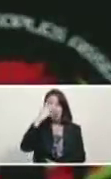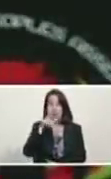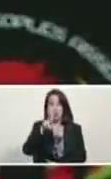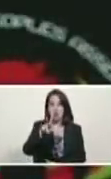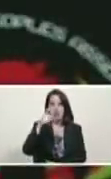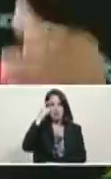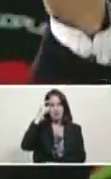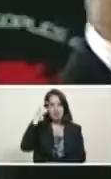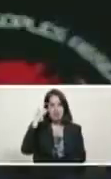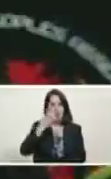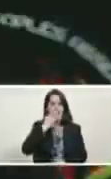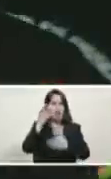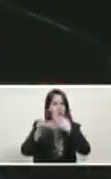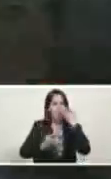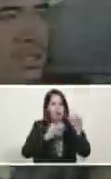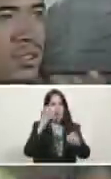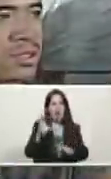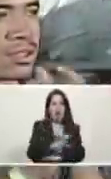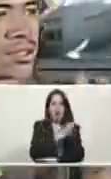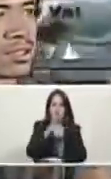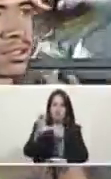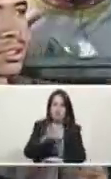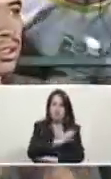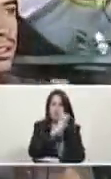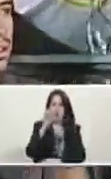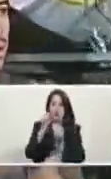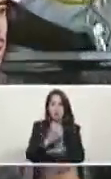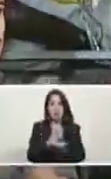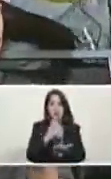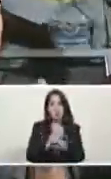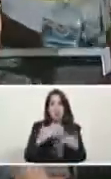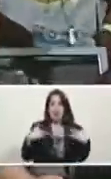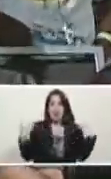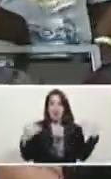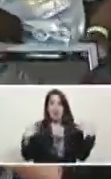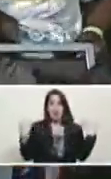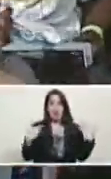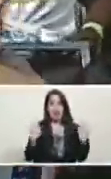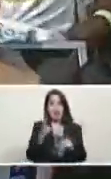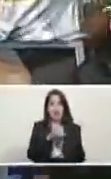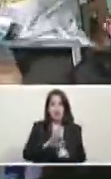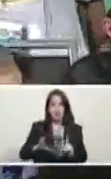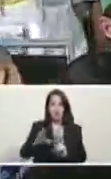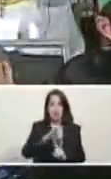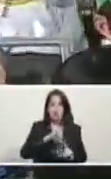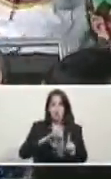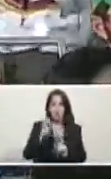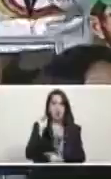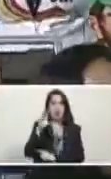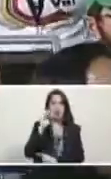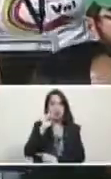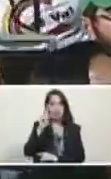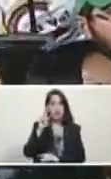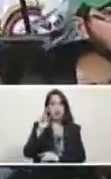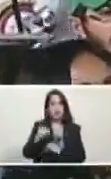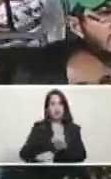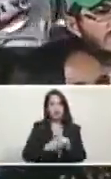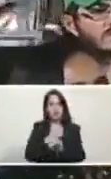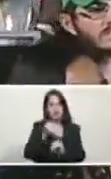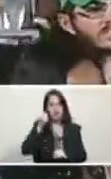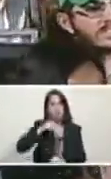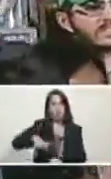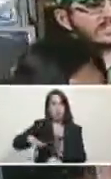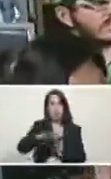consignas trayendo sus cantos trayendo alegría trayendo su cultura a la asamblea internacional de los pueblos queremos